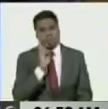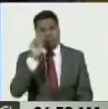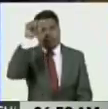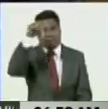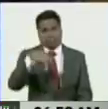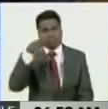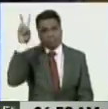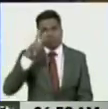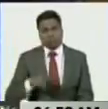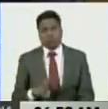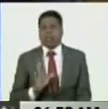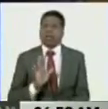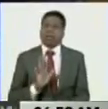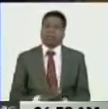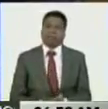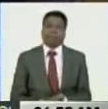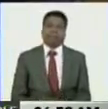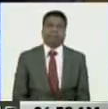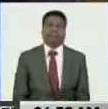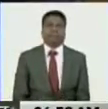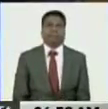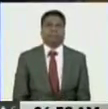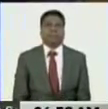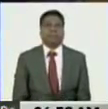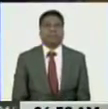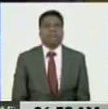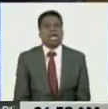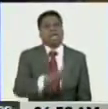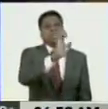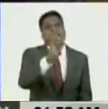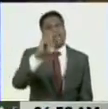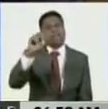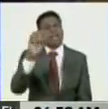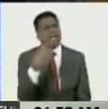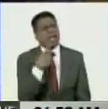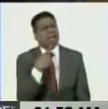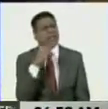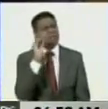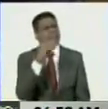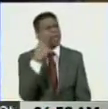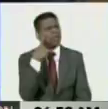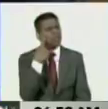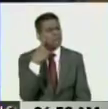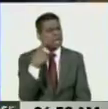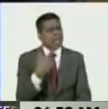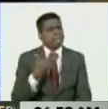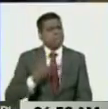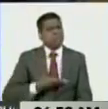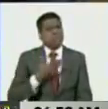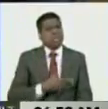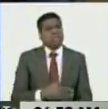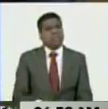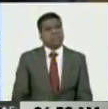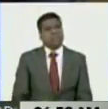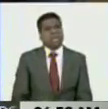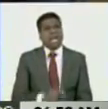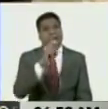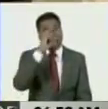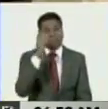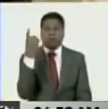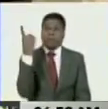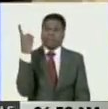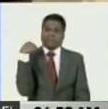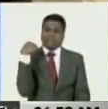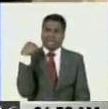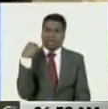Rectora, el Partido Comunista de Venezuela ha hecho una acotación que parece interesante, tomando en consideración que el año pasado, sobre